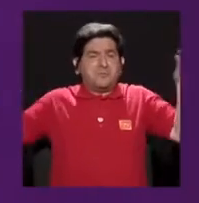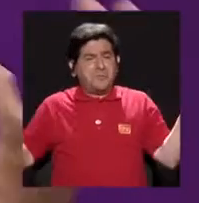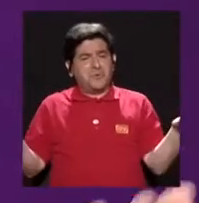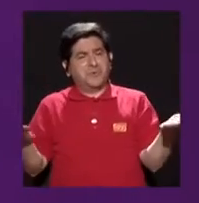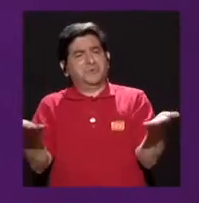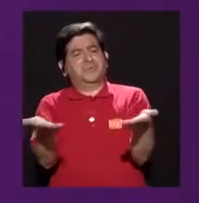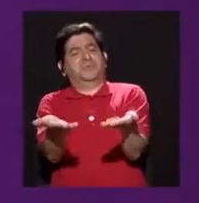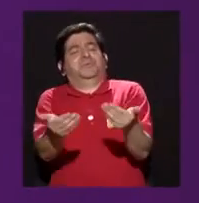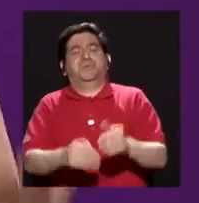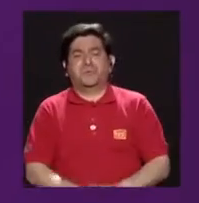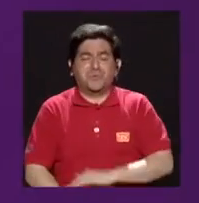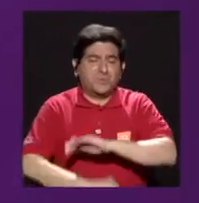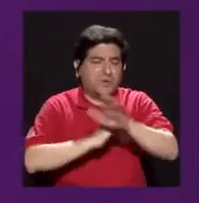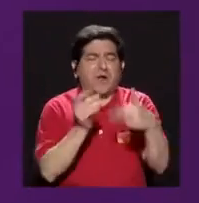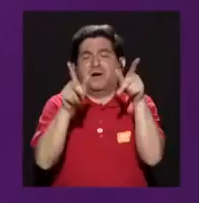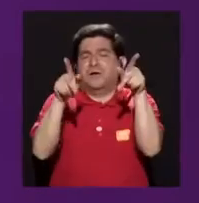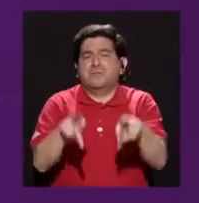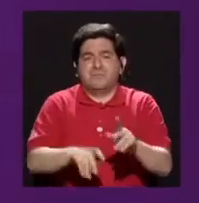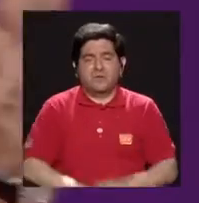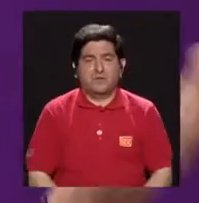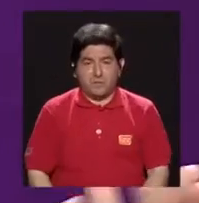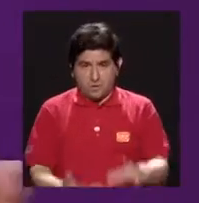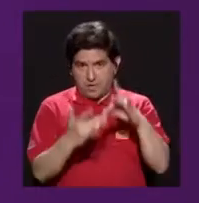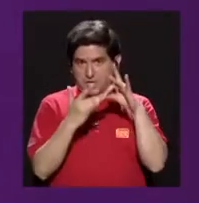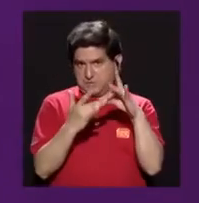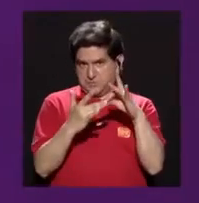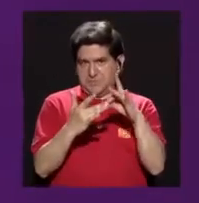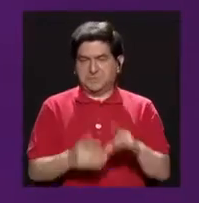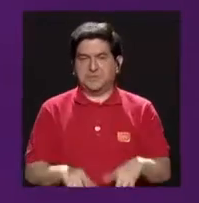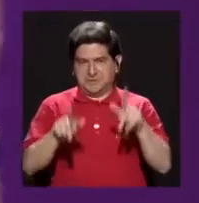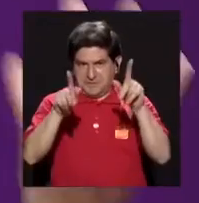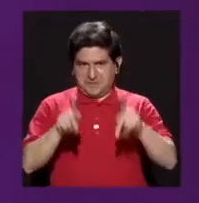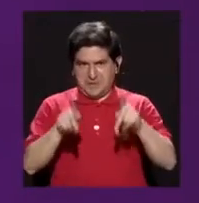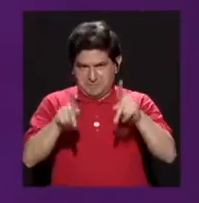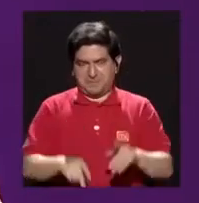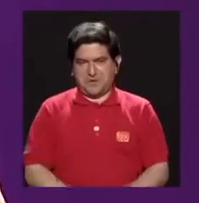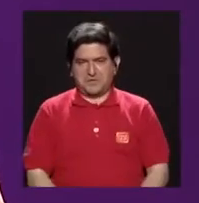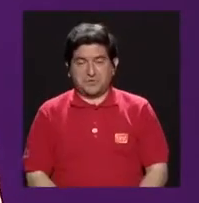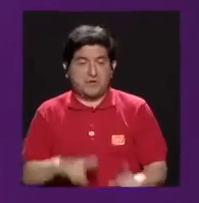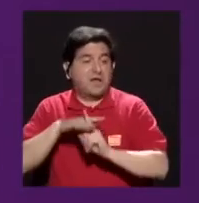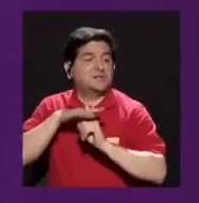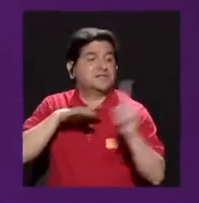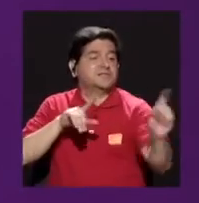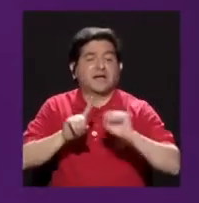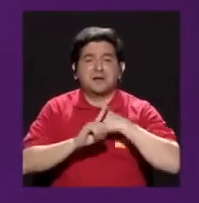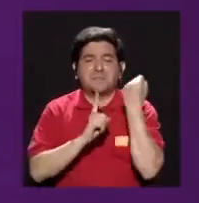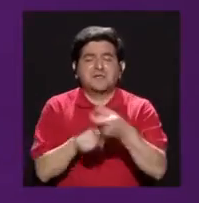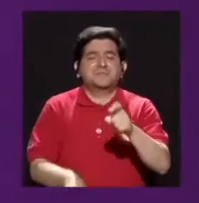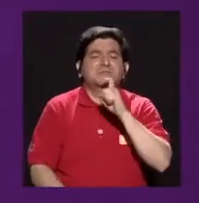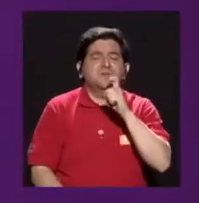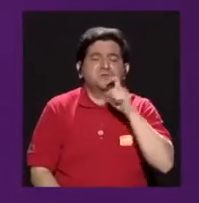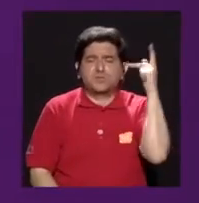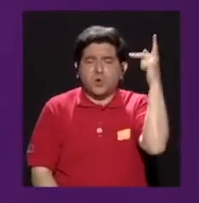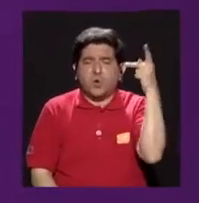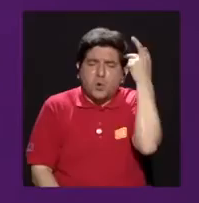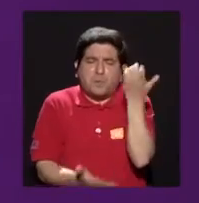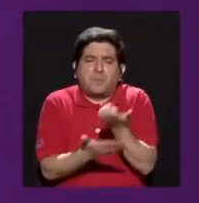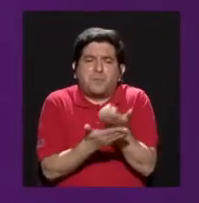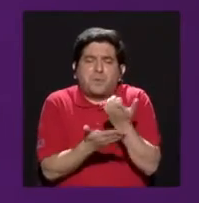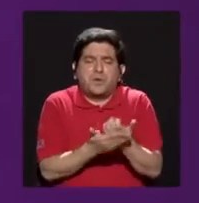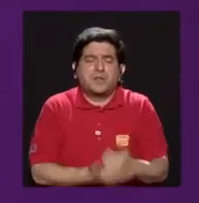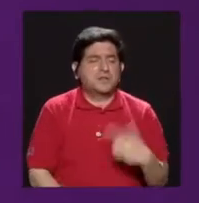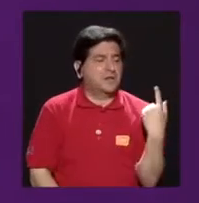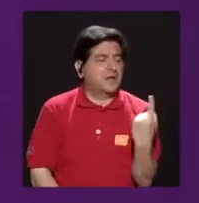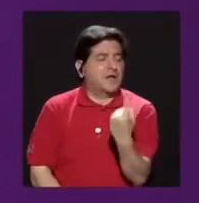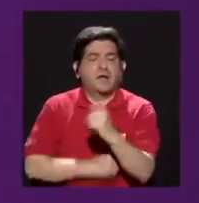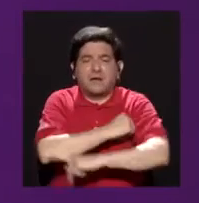de bienvenida a cualquier persona, sobre todo si son, digamos, vienen escapando condiciones difíciles políticas o económicas de sus